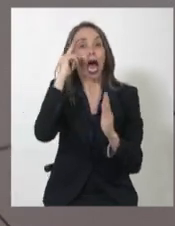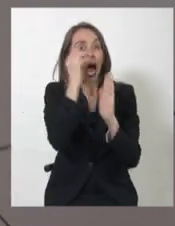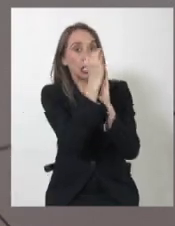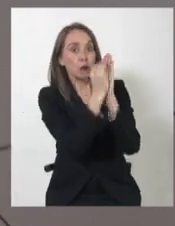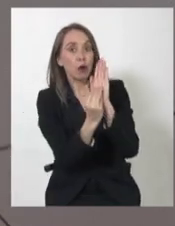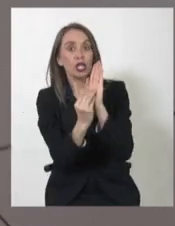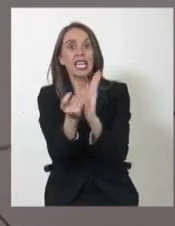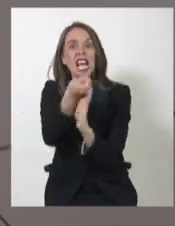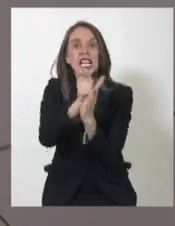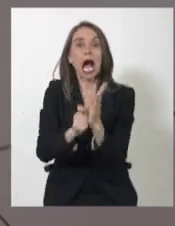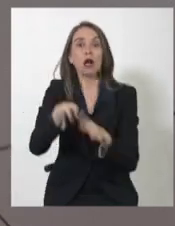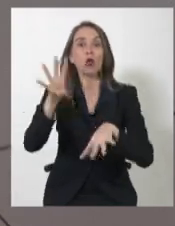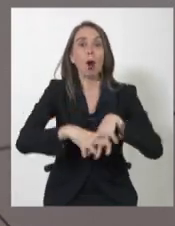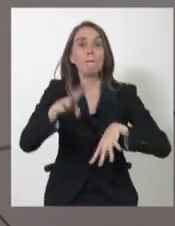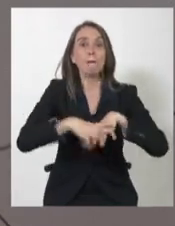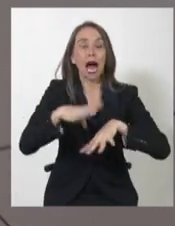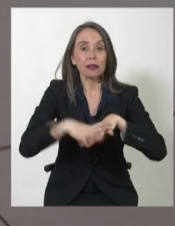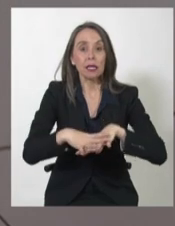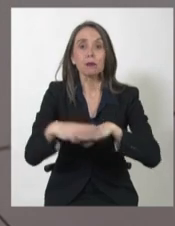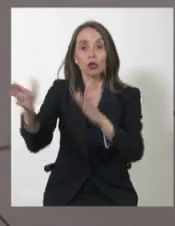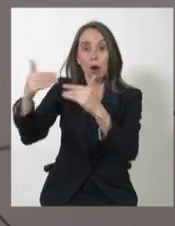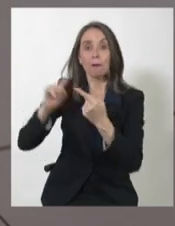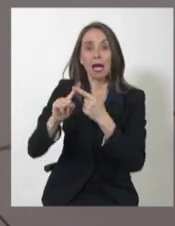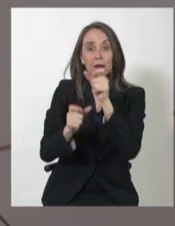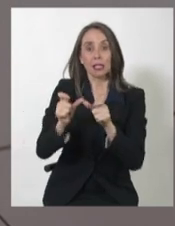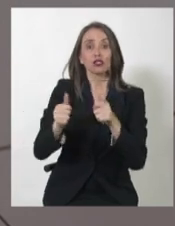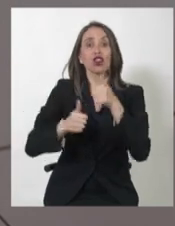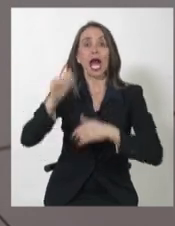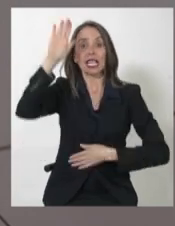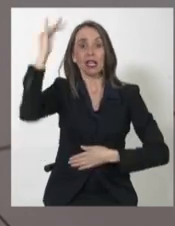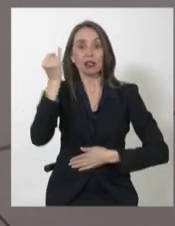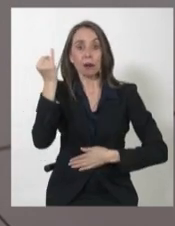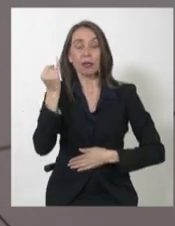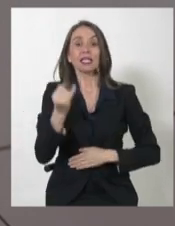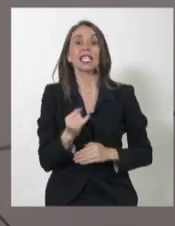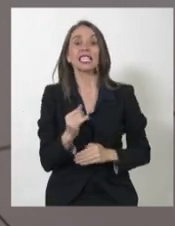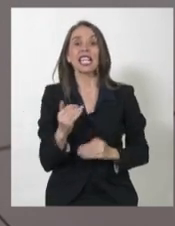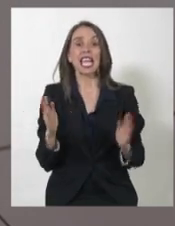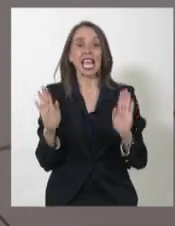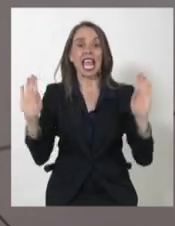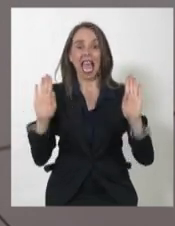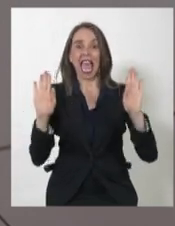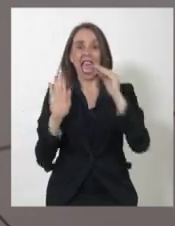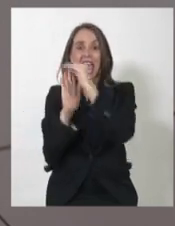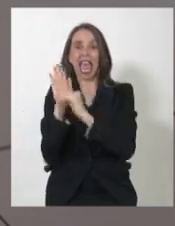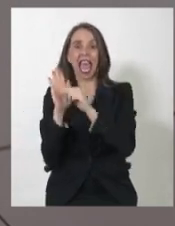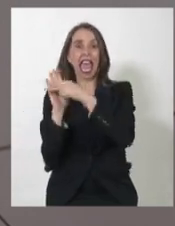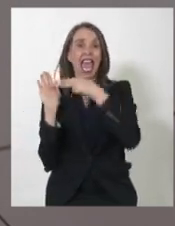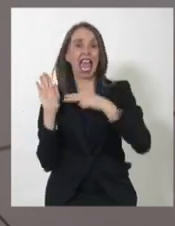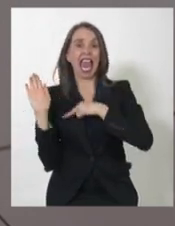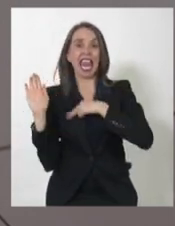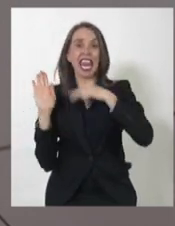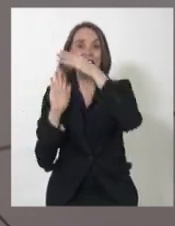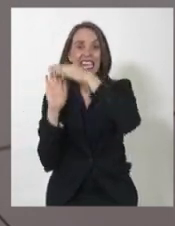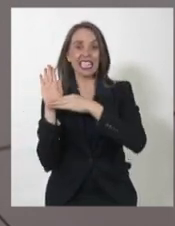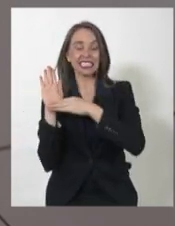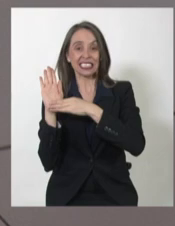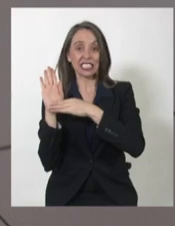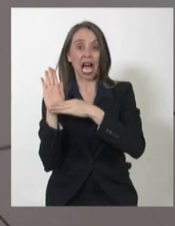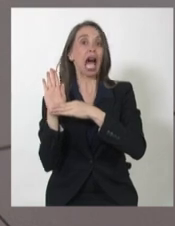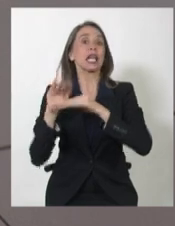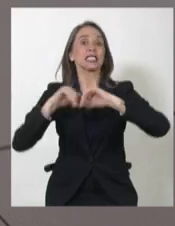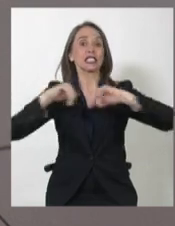la idea de que participen los independientes con listas separadas, los partidos políticos, que son quienes tienen experiencia en campaña, van a barrer